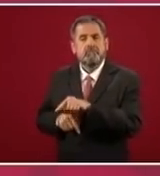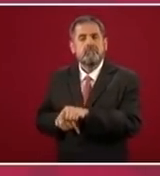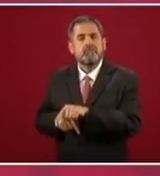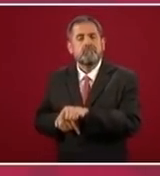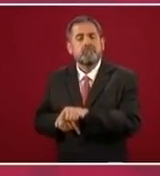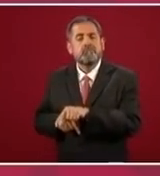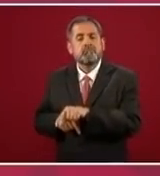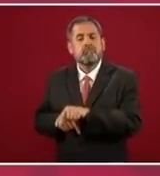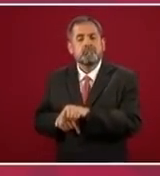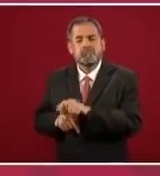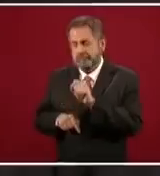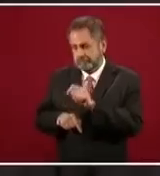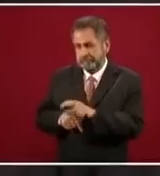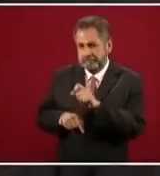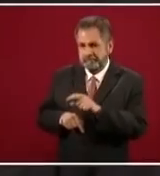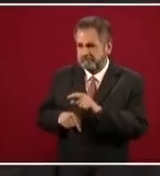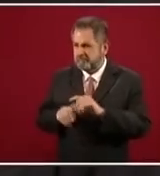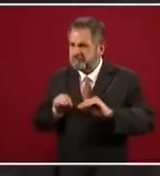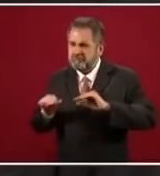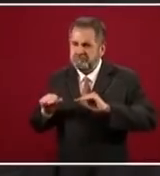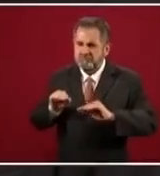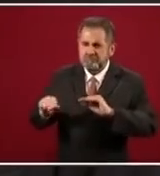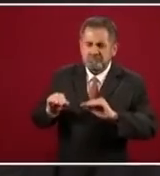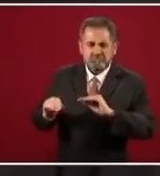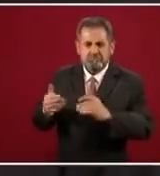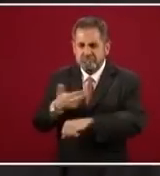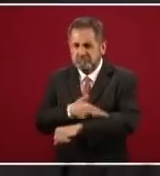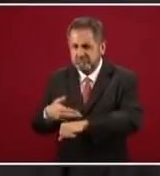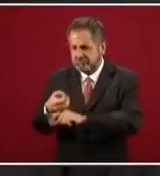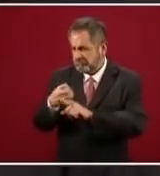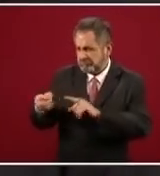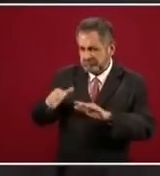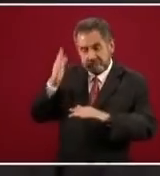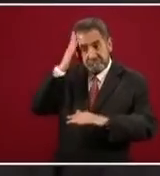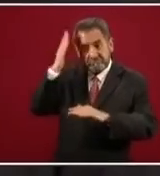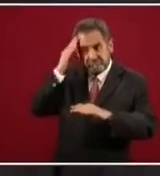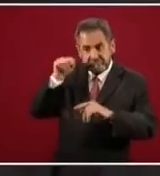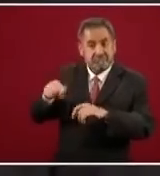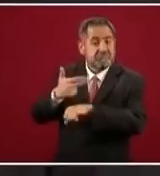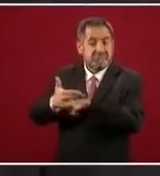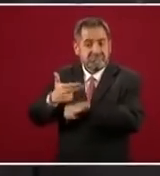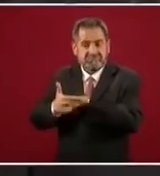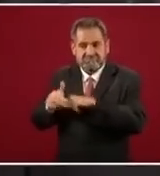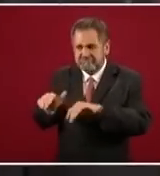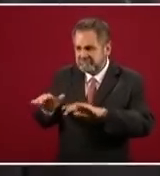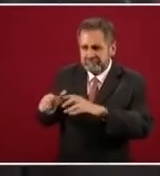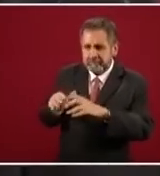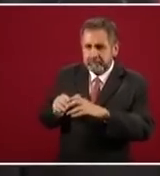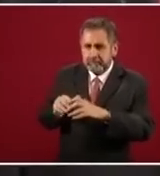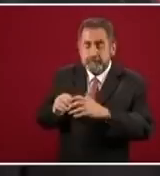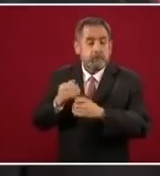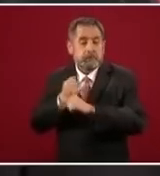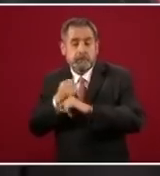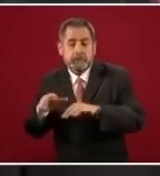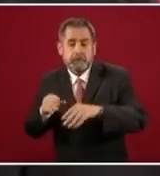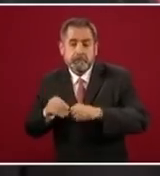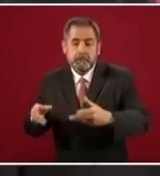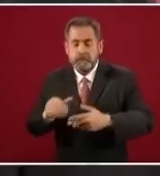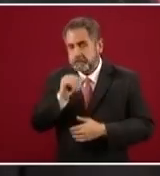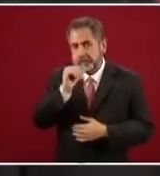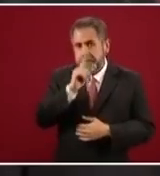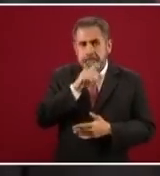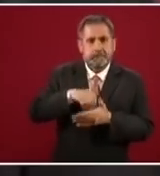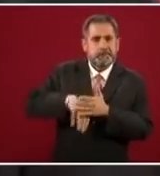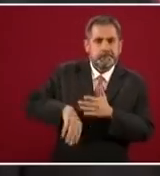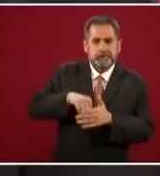básicamente, que organizan estas caravanas, muchas veces no dan información